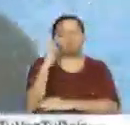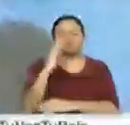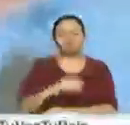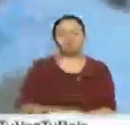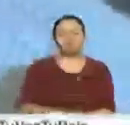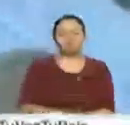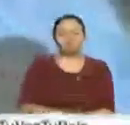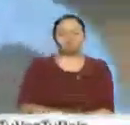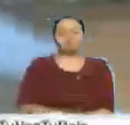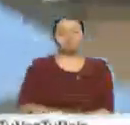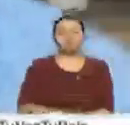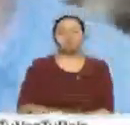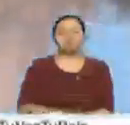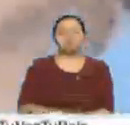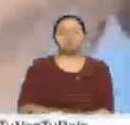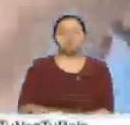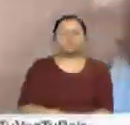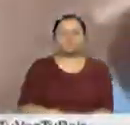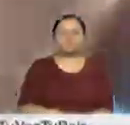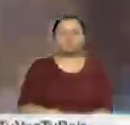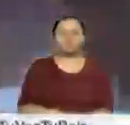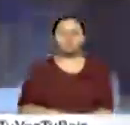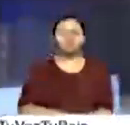Andrade, Noticiero Ciudadano.